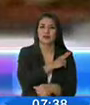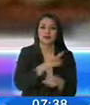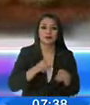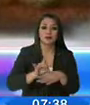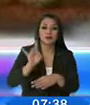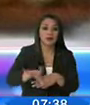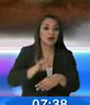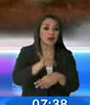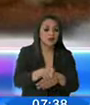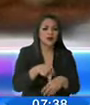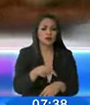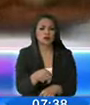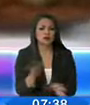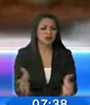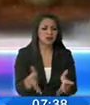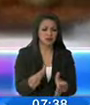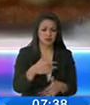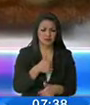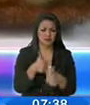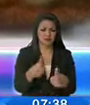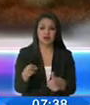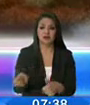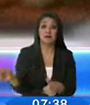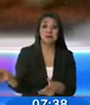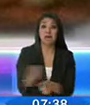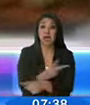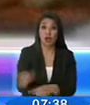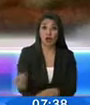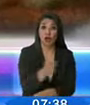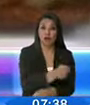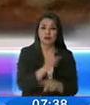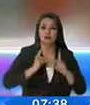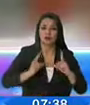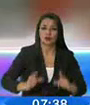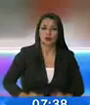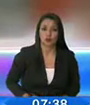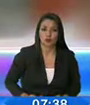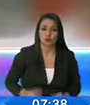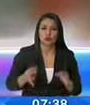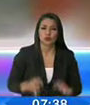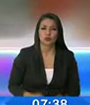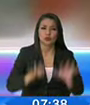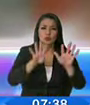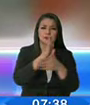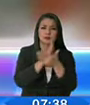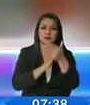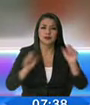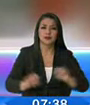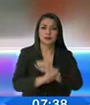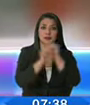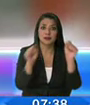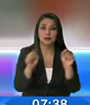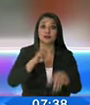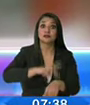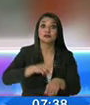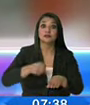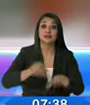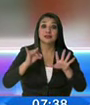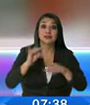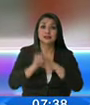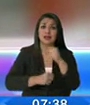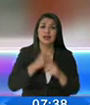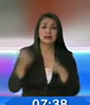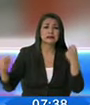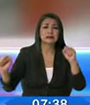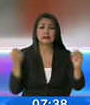ella no estaban mal, se llevó al peor. La cosa es que tipo 9:30 de la mañana, mi sobrina de 7 años fue desesperada